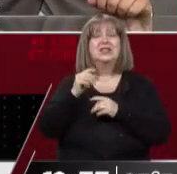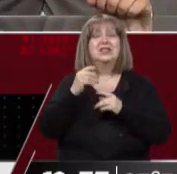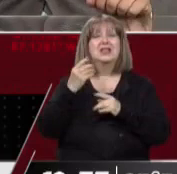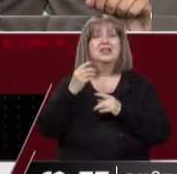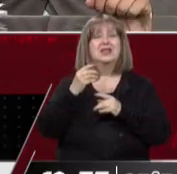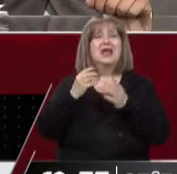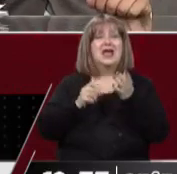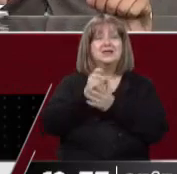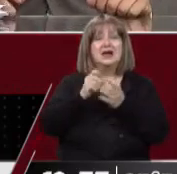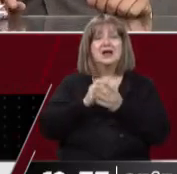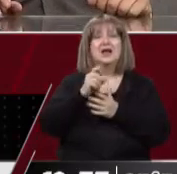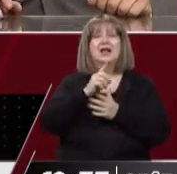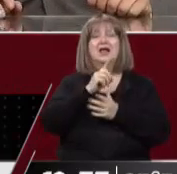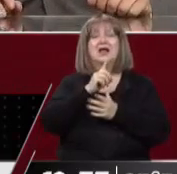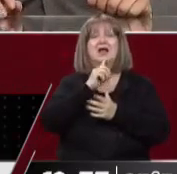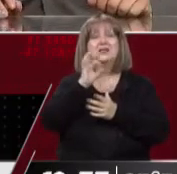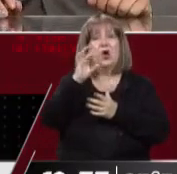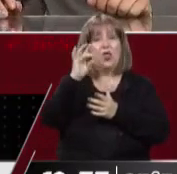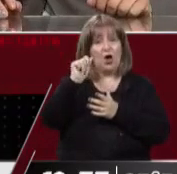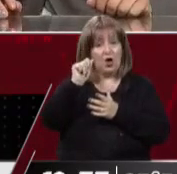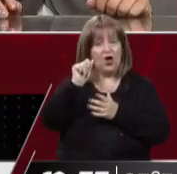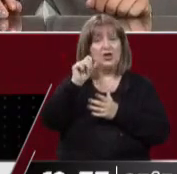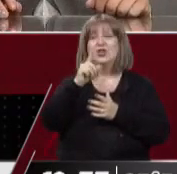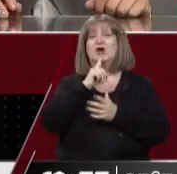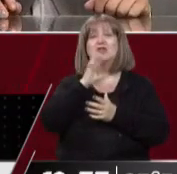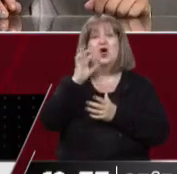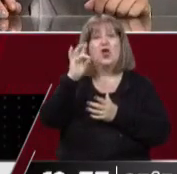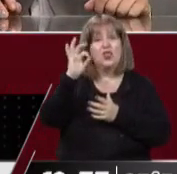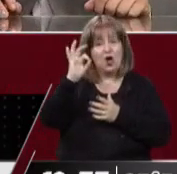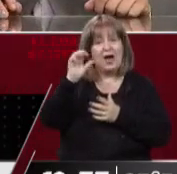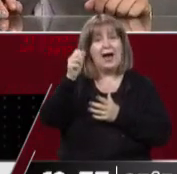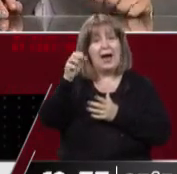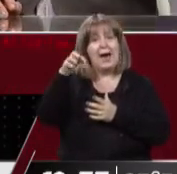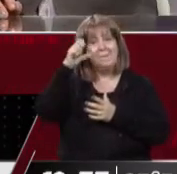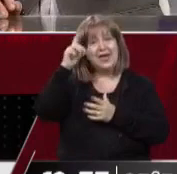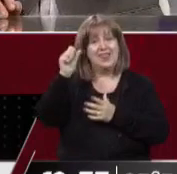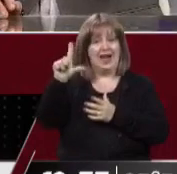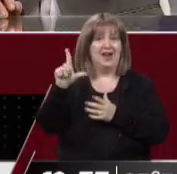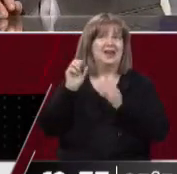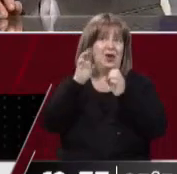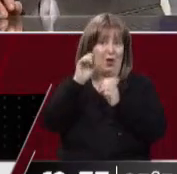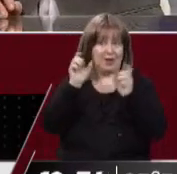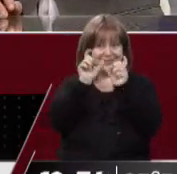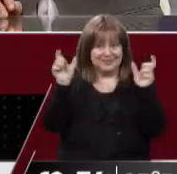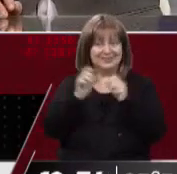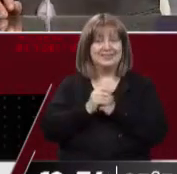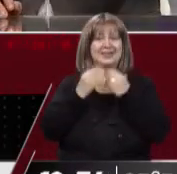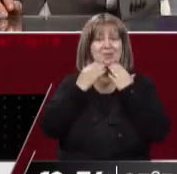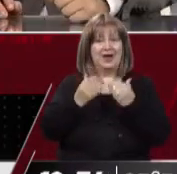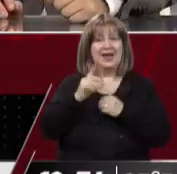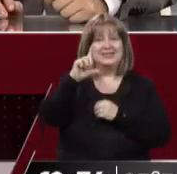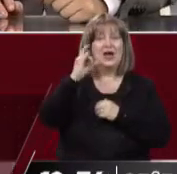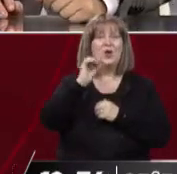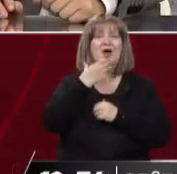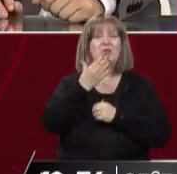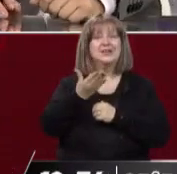pedal. Todo a pedal. Ahí también pueden ir a YouTube, suscribirse y todo. Perfecto. Gracias. Maravilloso. Gente. Gracias, Lucas.